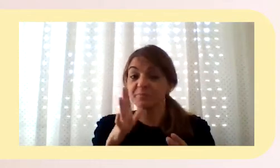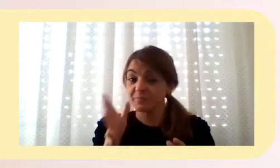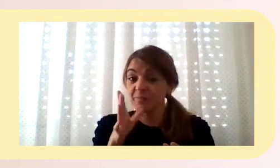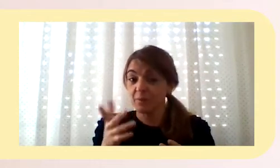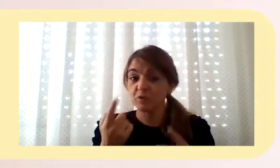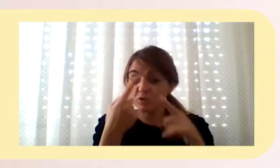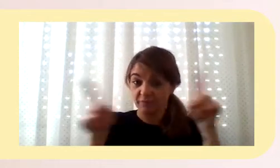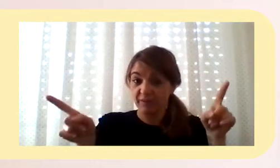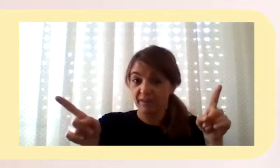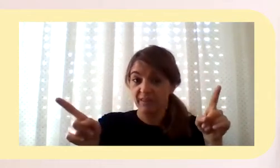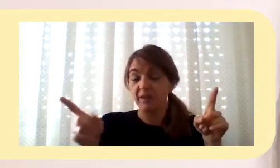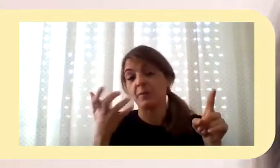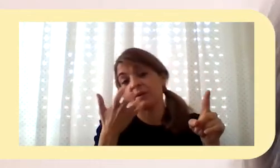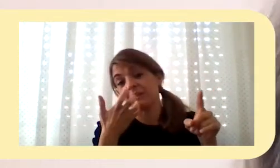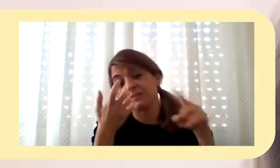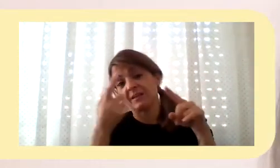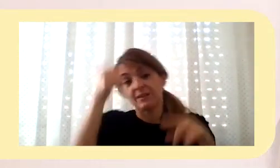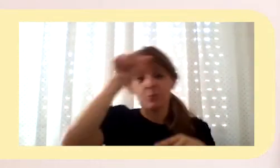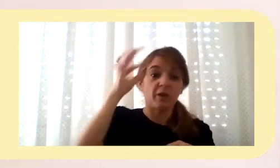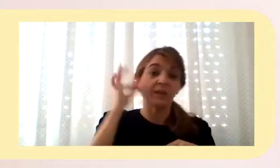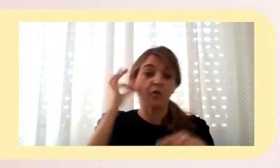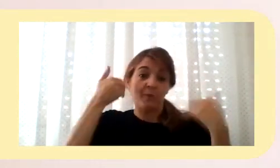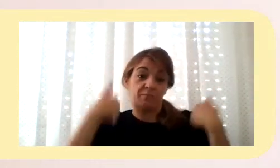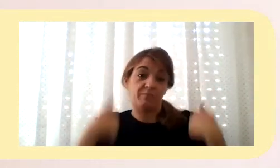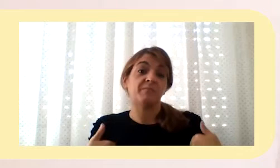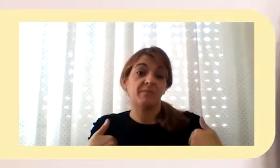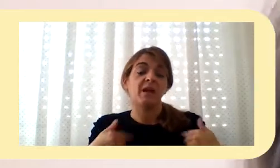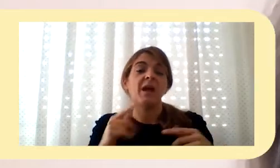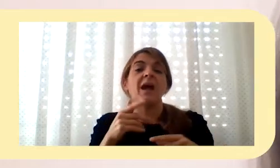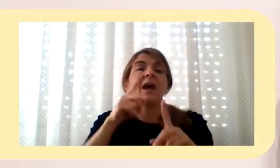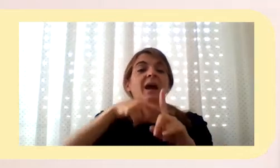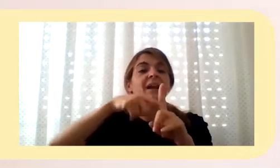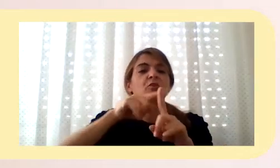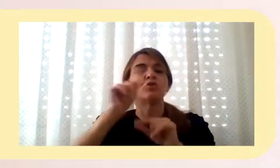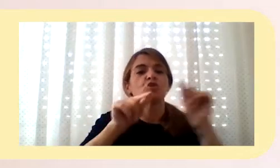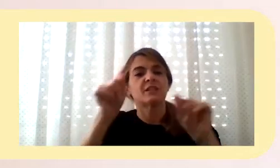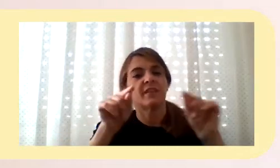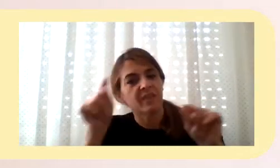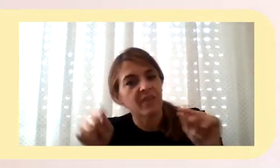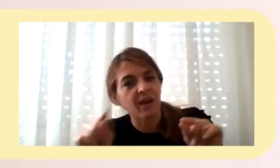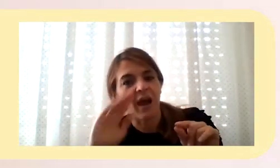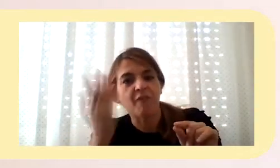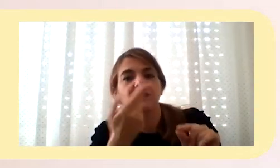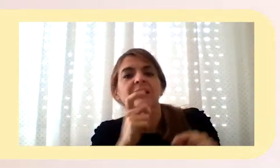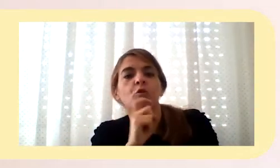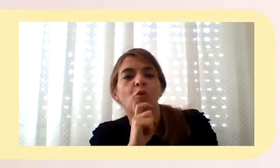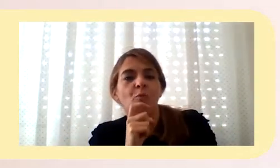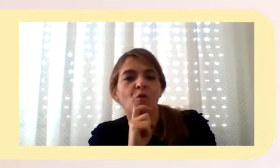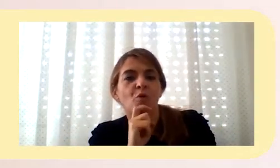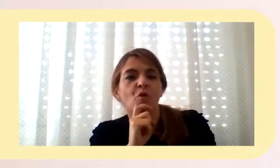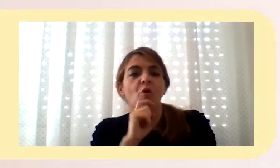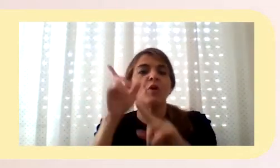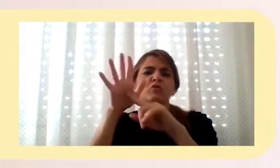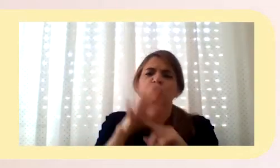en la complexión entre mujeres y hombres, el grado de toxicidad y cómo nos puede afectar a unas y otras, las intolerancias